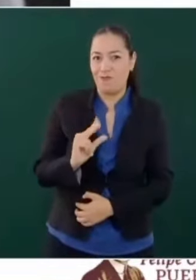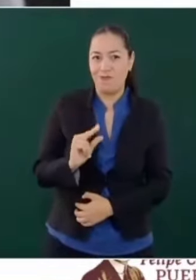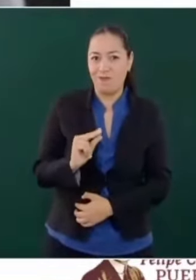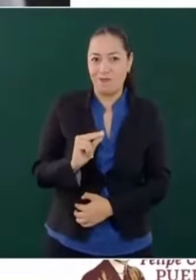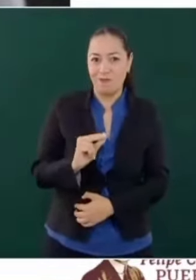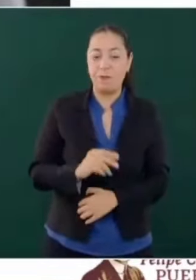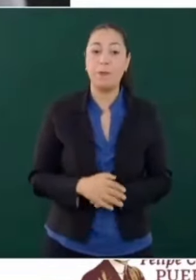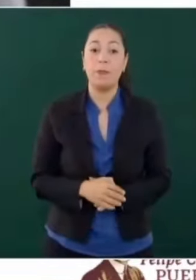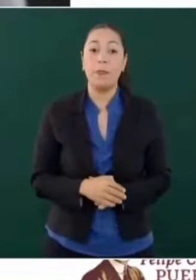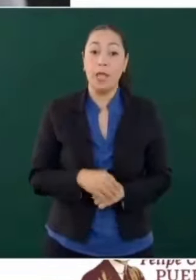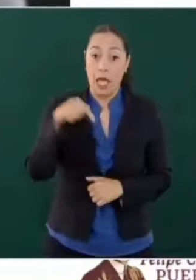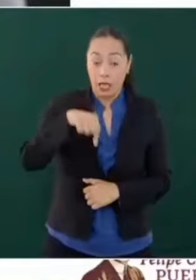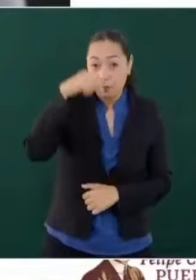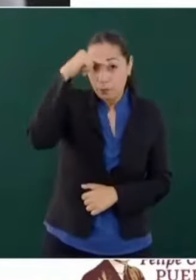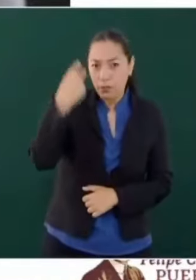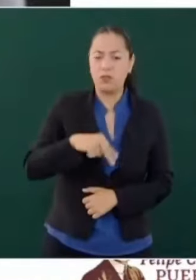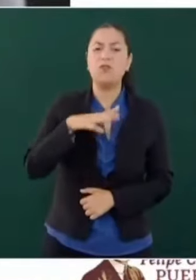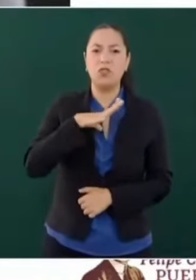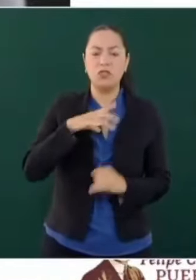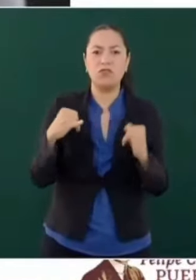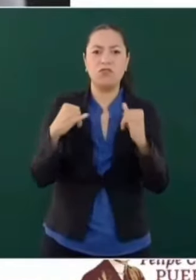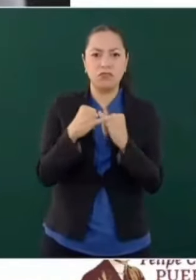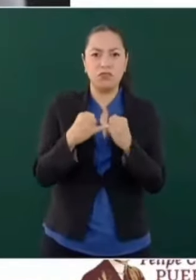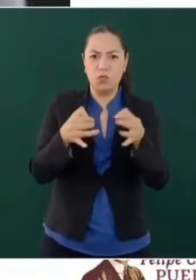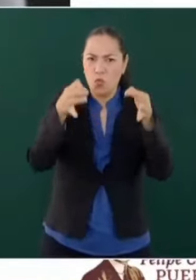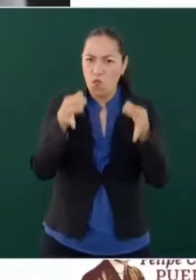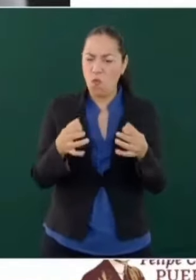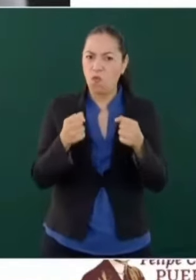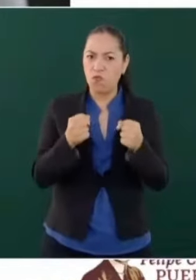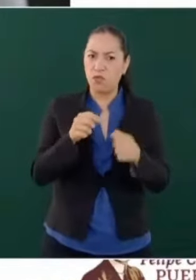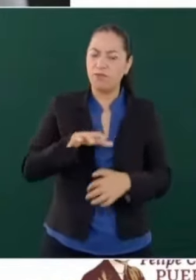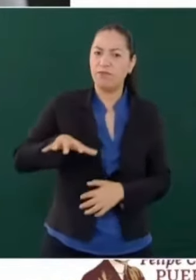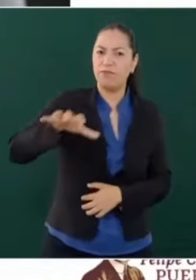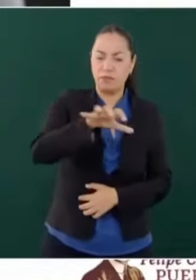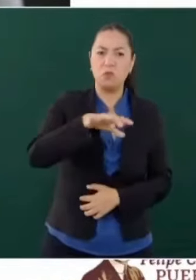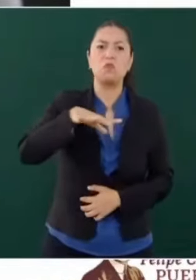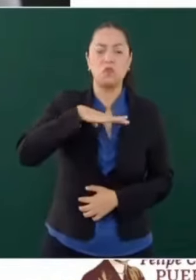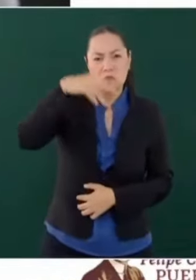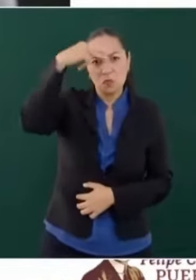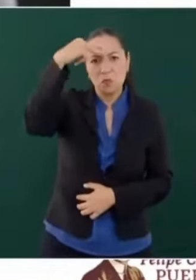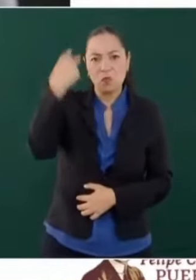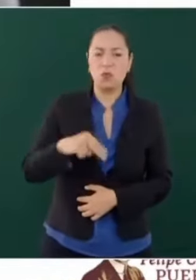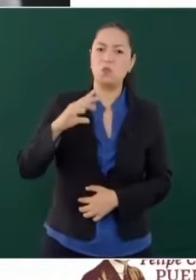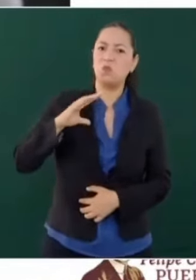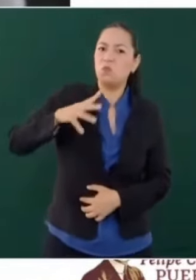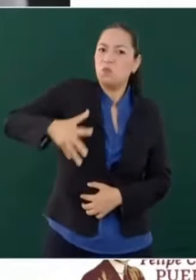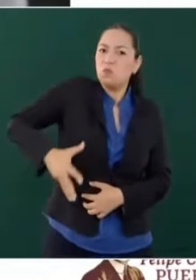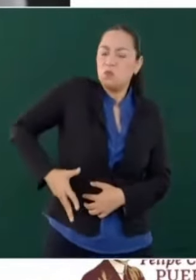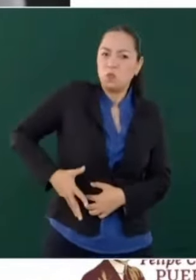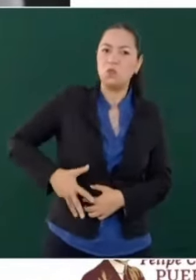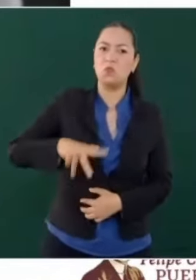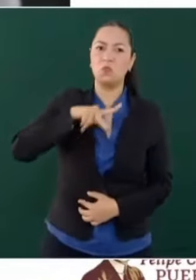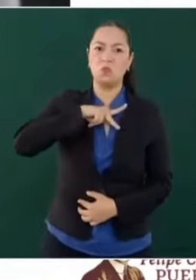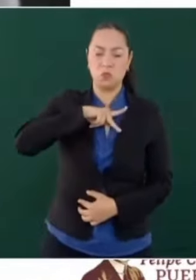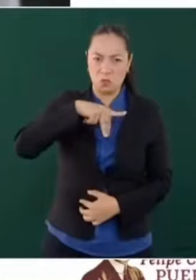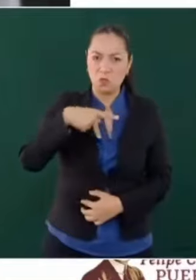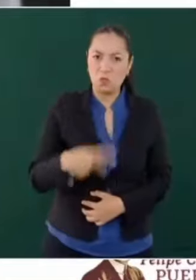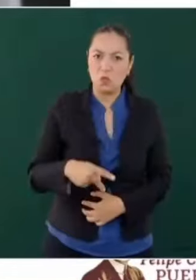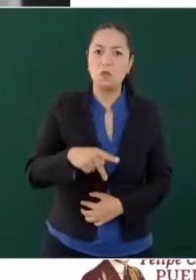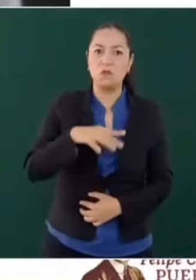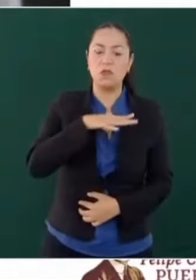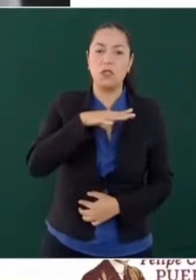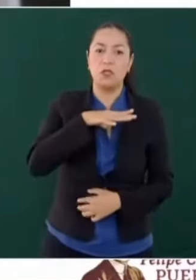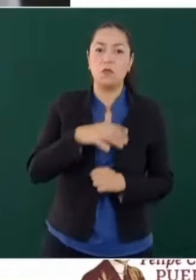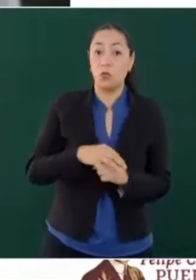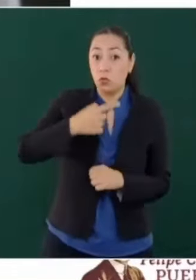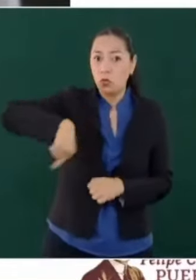En México hay instituciones sólidas y los mexicanos estamos orgullosos de que así sea. Nosotros